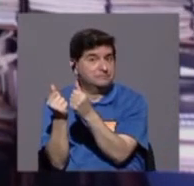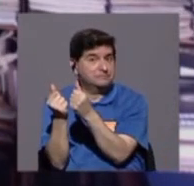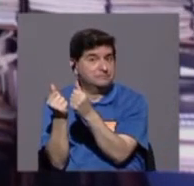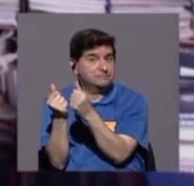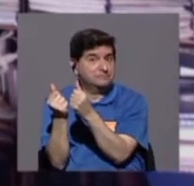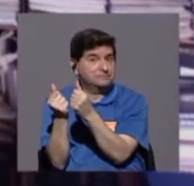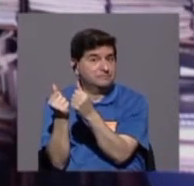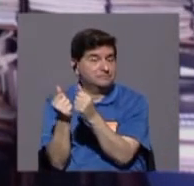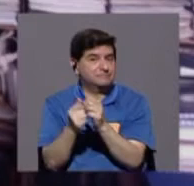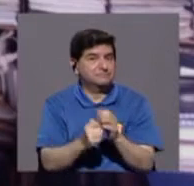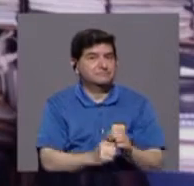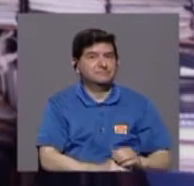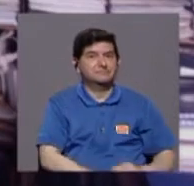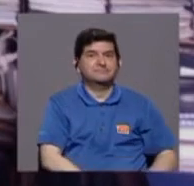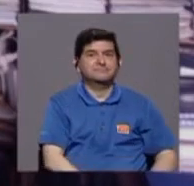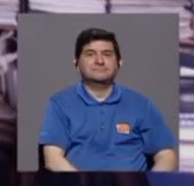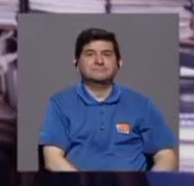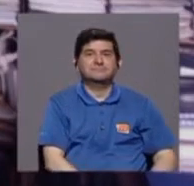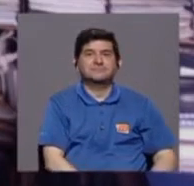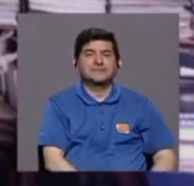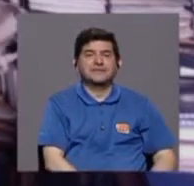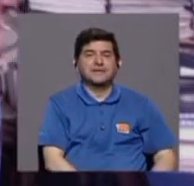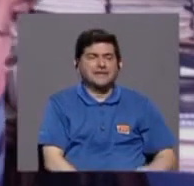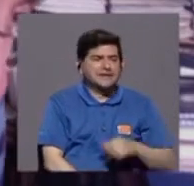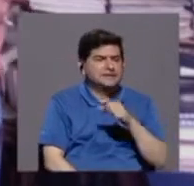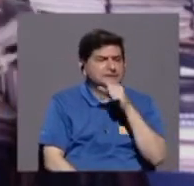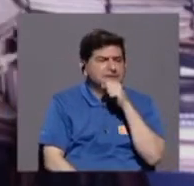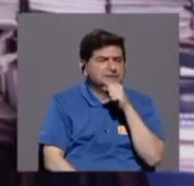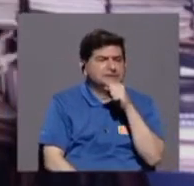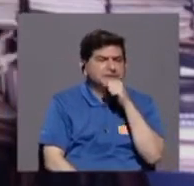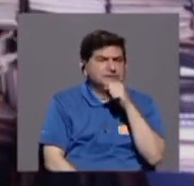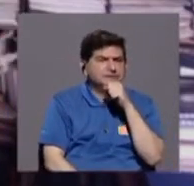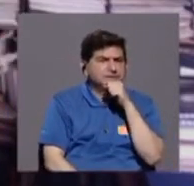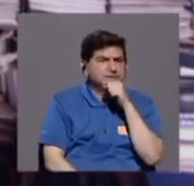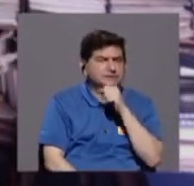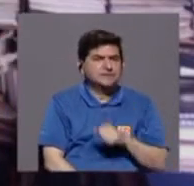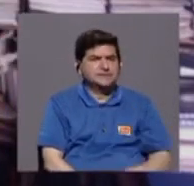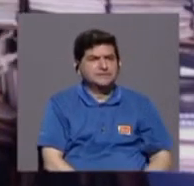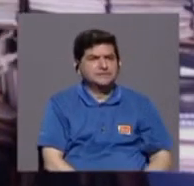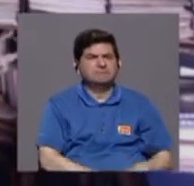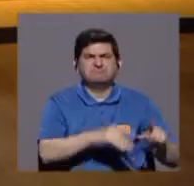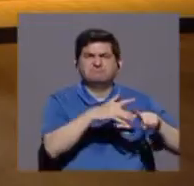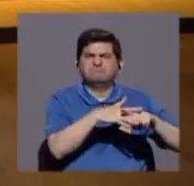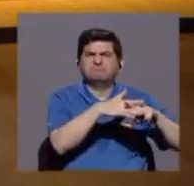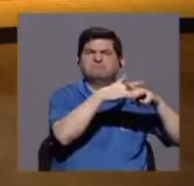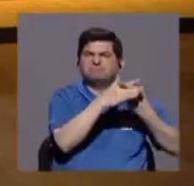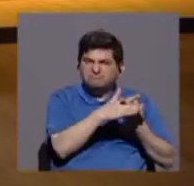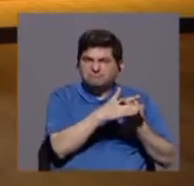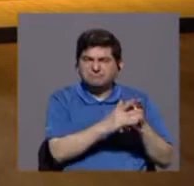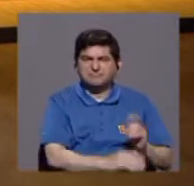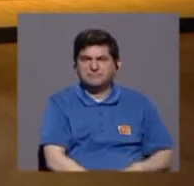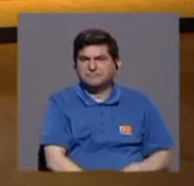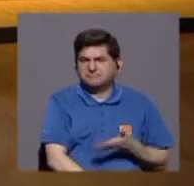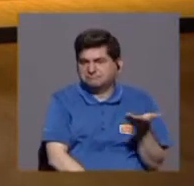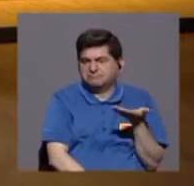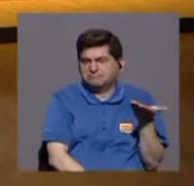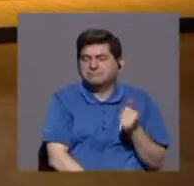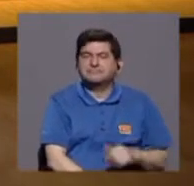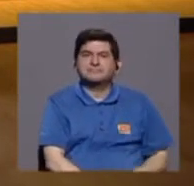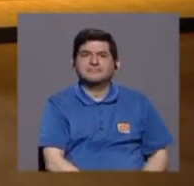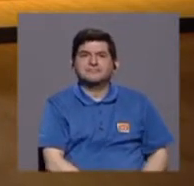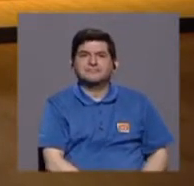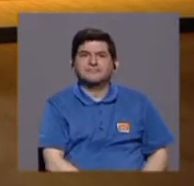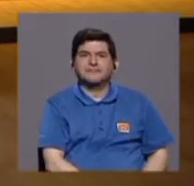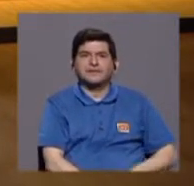Y, digamos, el envejecimiento se origina ¿en qué? Se